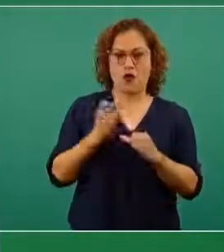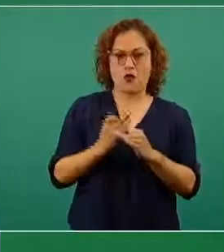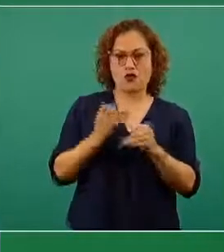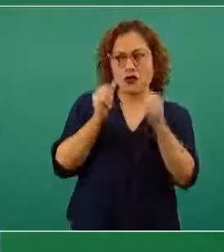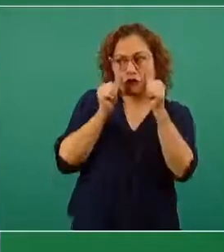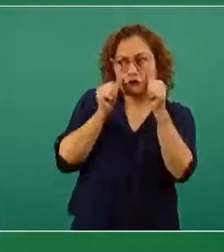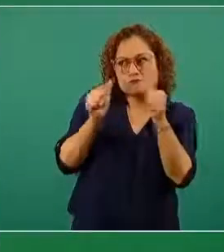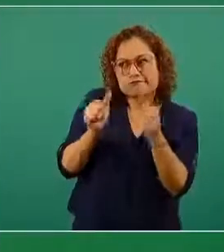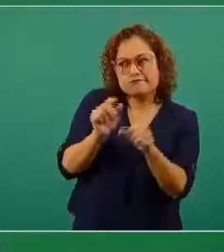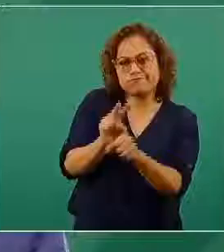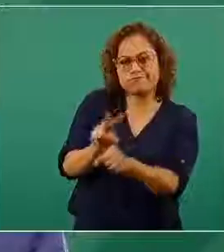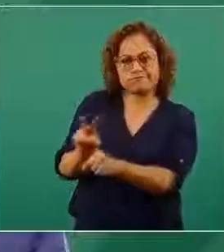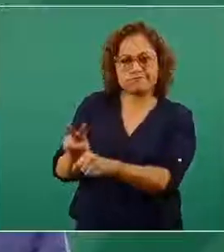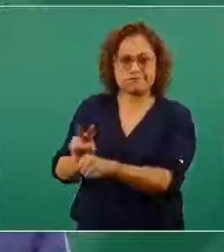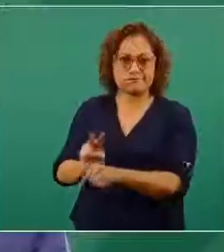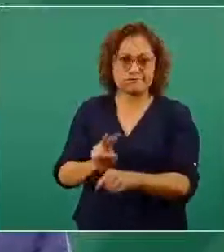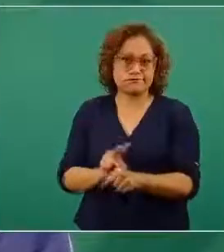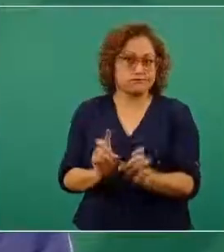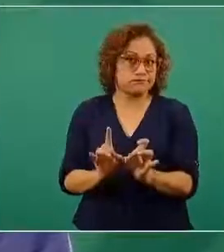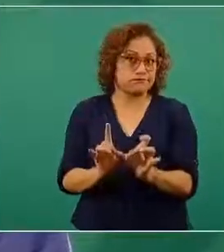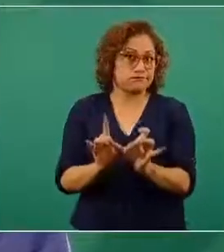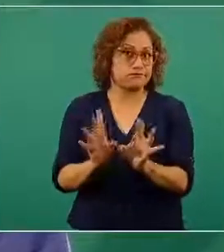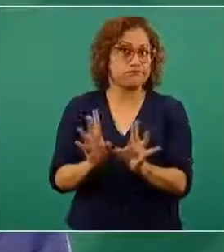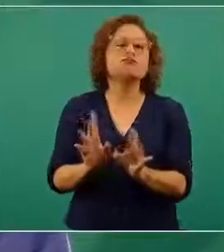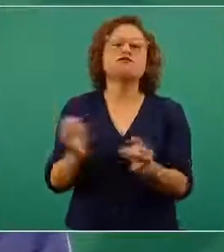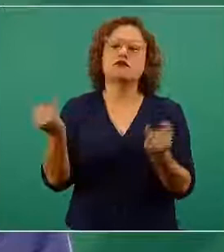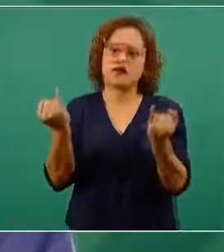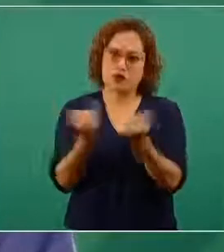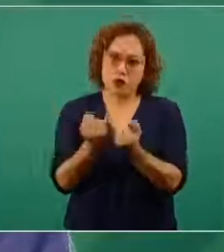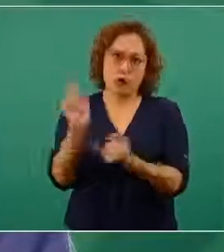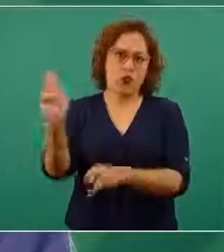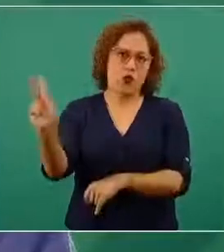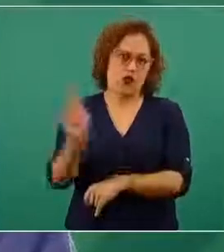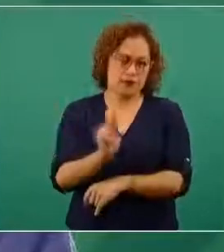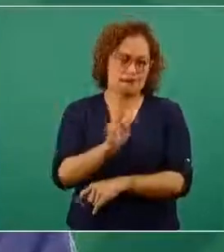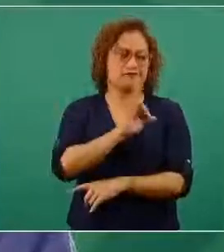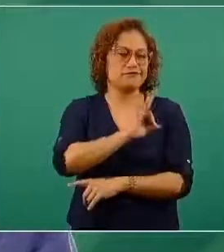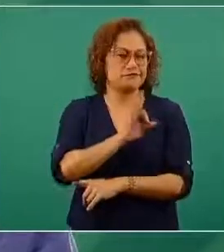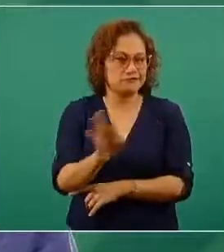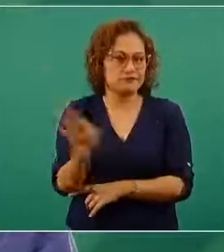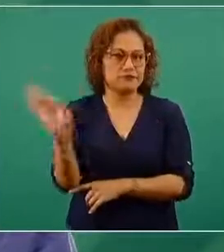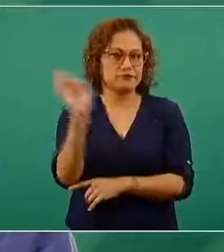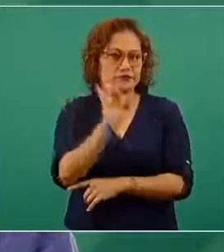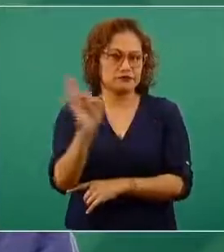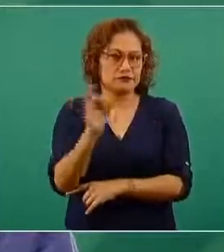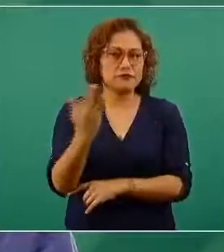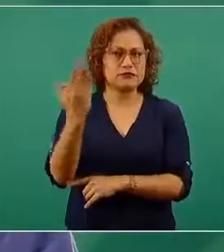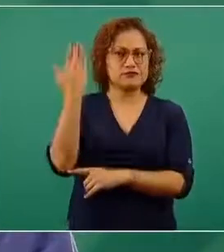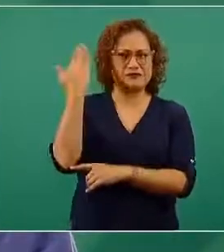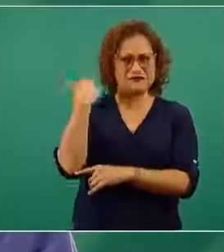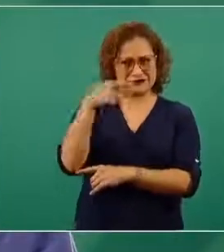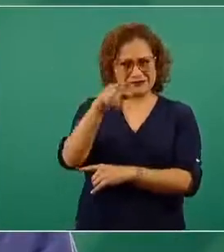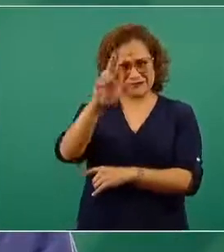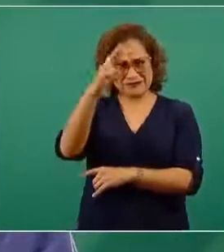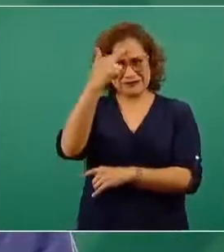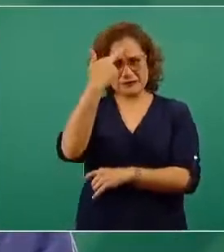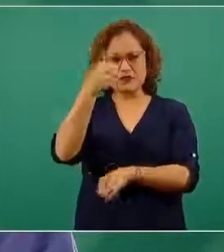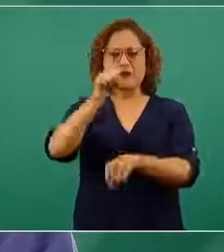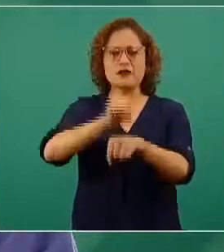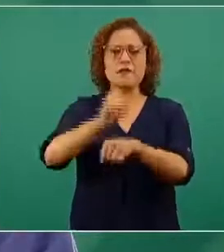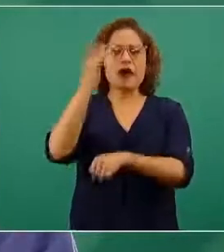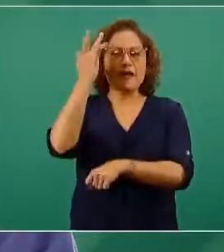desde hace más de 3 semanas, antes de la semana mayor del periodo de receso